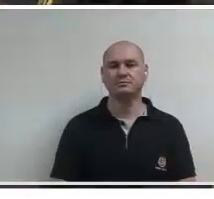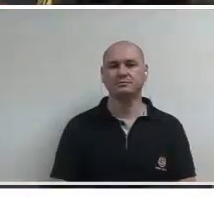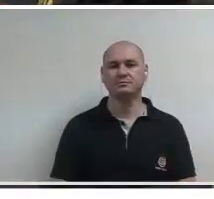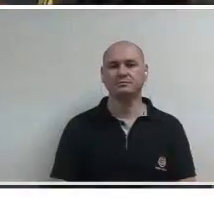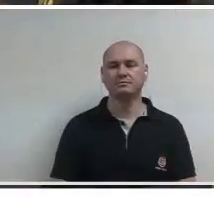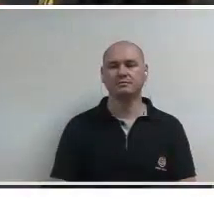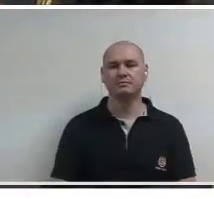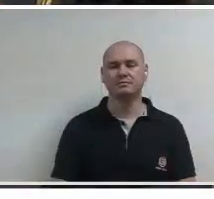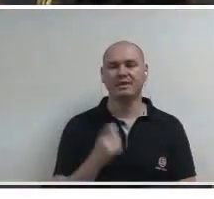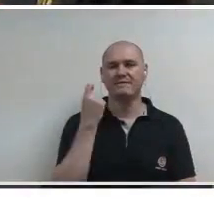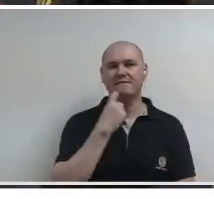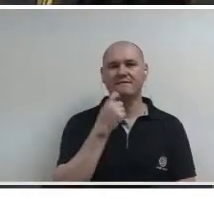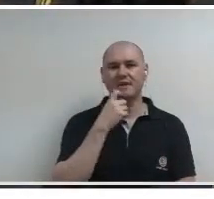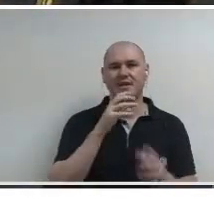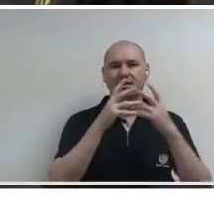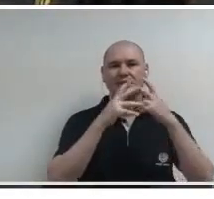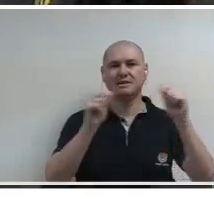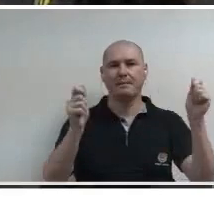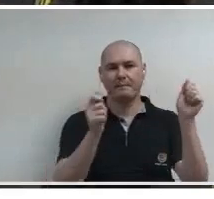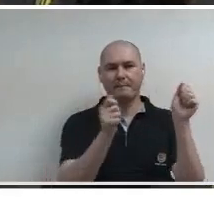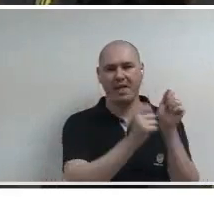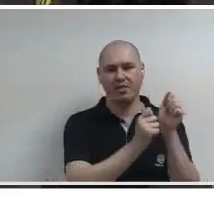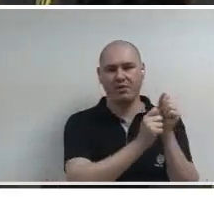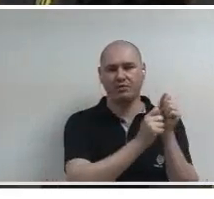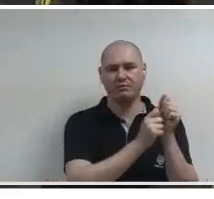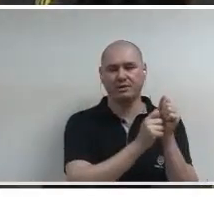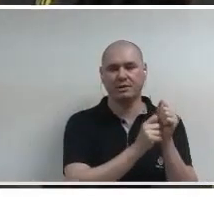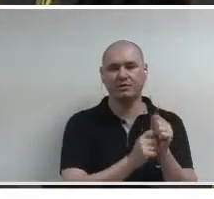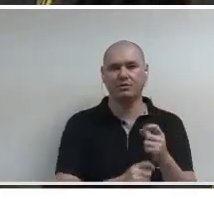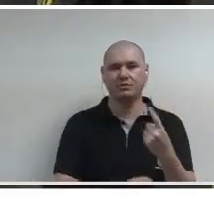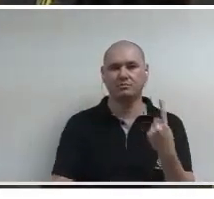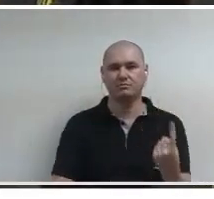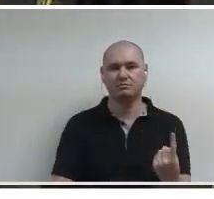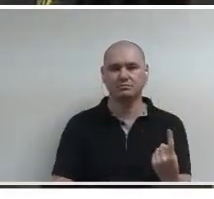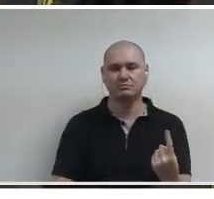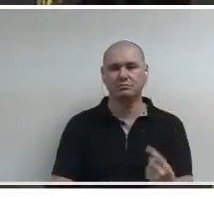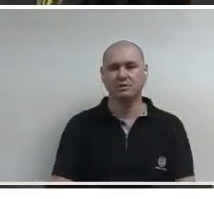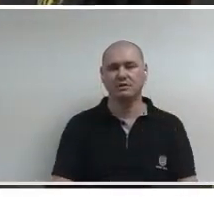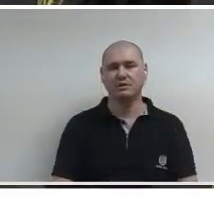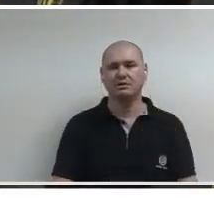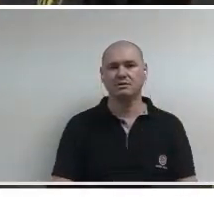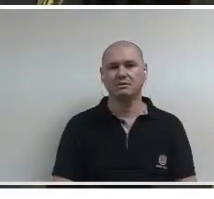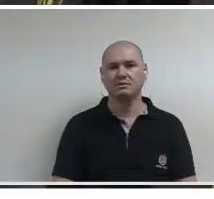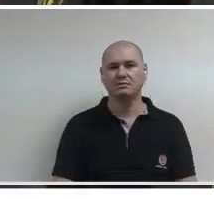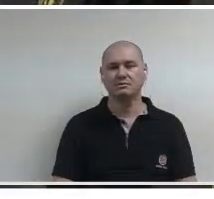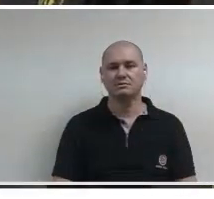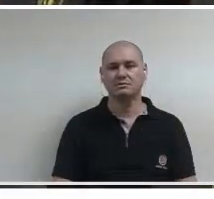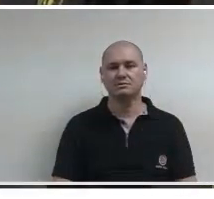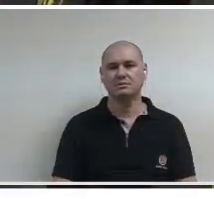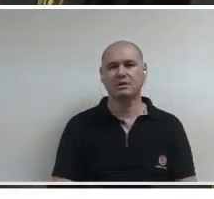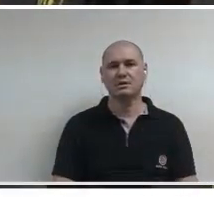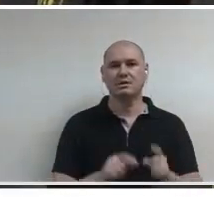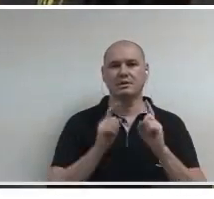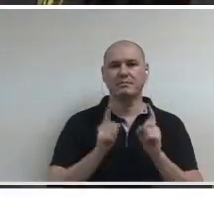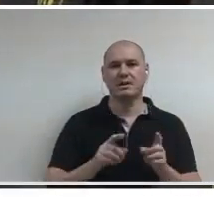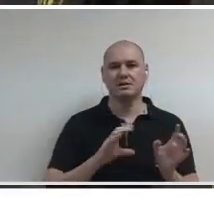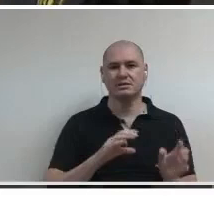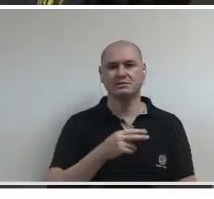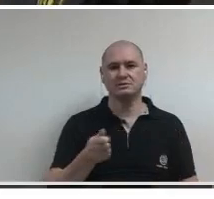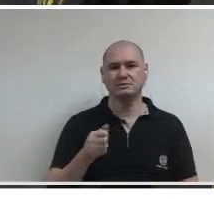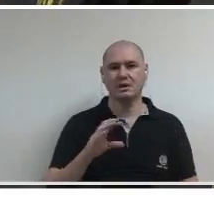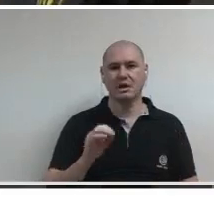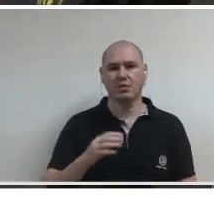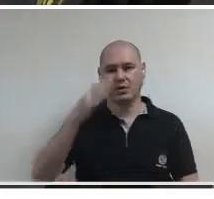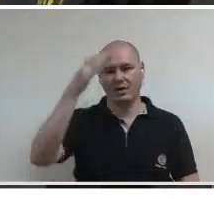Electrónico, ya completa agua, Budupa, muy. ¿Qué cota metería? Con Aitelamoco, San Pedro, región oriental, goto